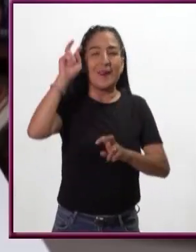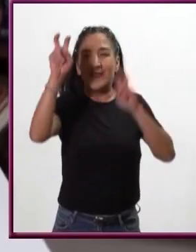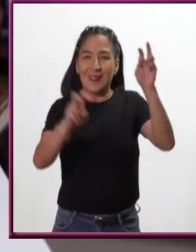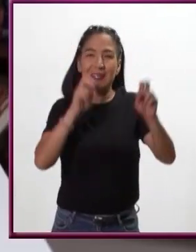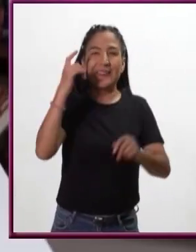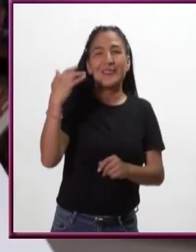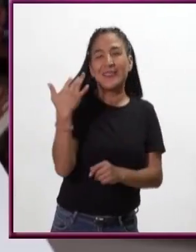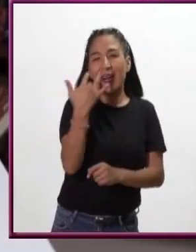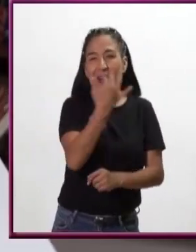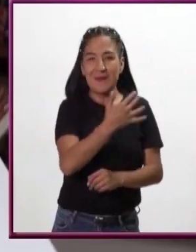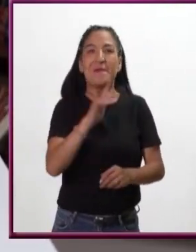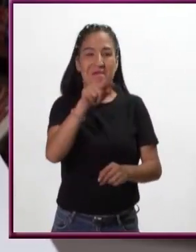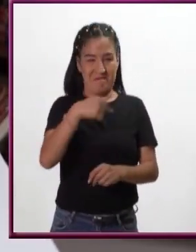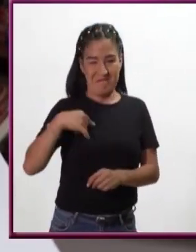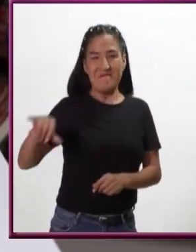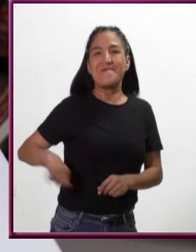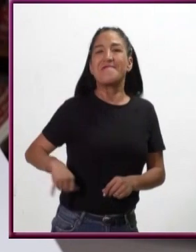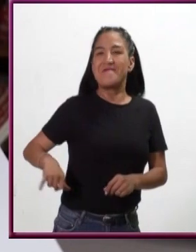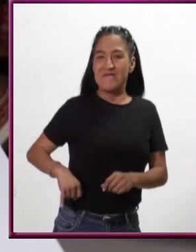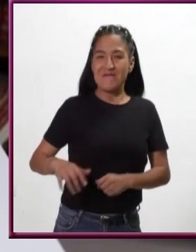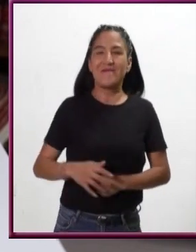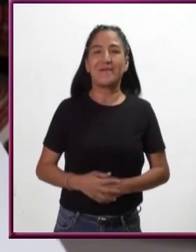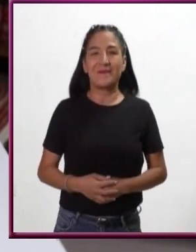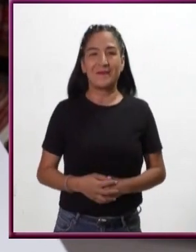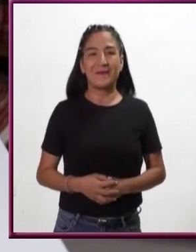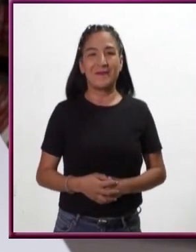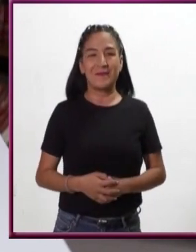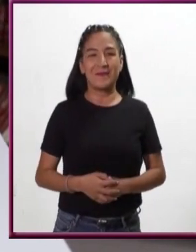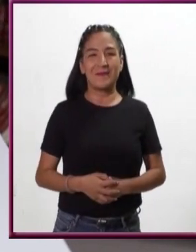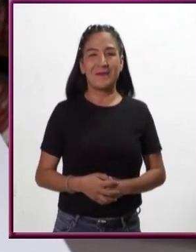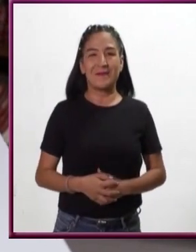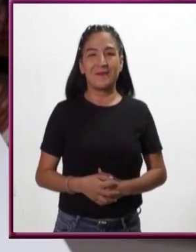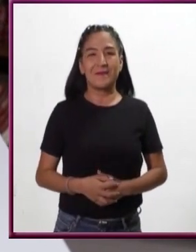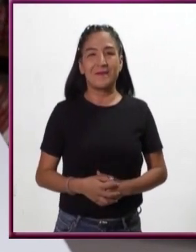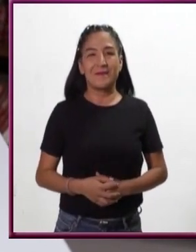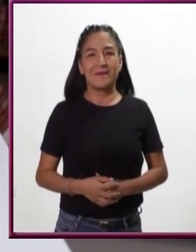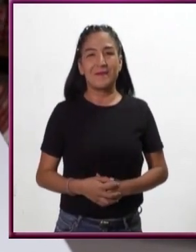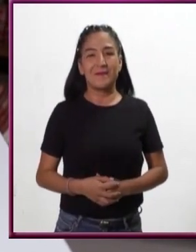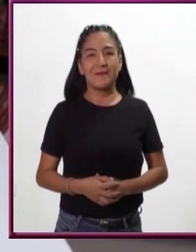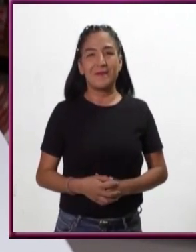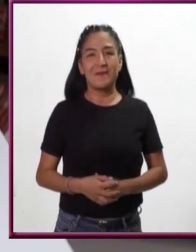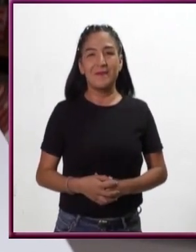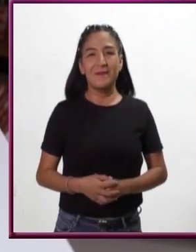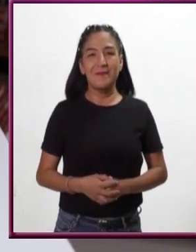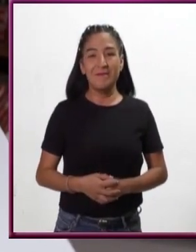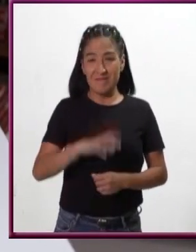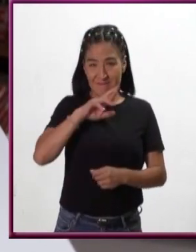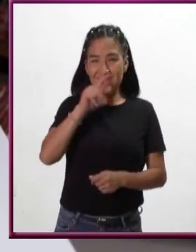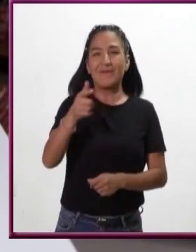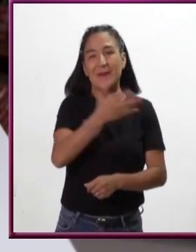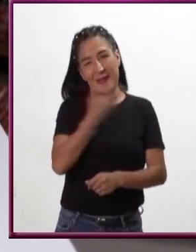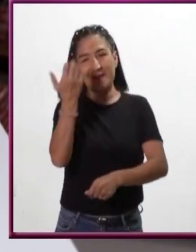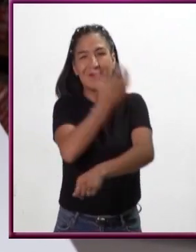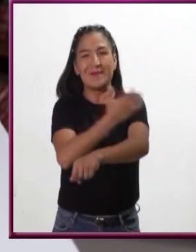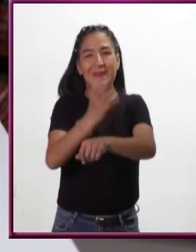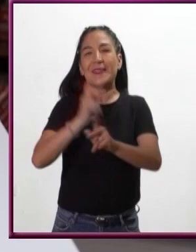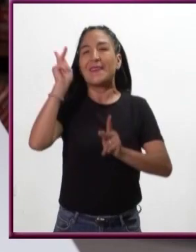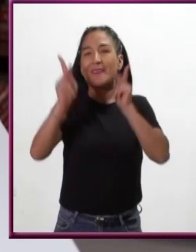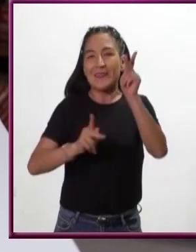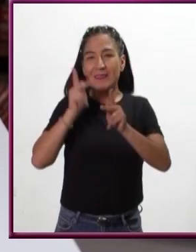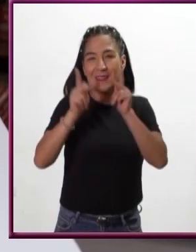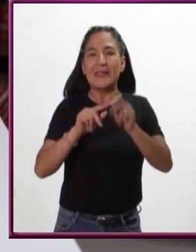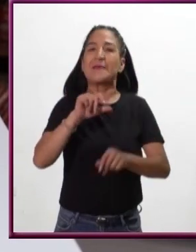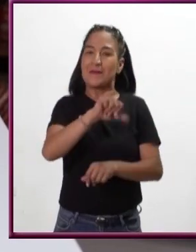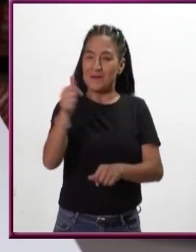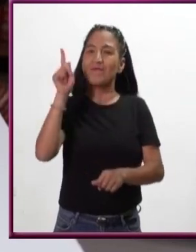sabrosos. Eso me interesa, ¿eh? Mejor acompáñenme a visitar